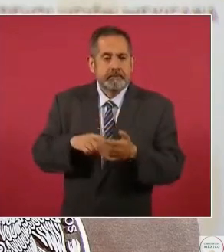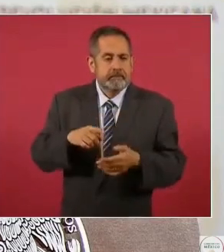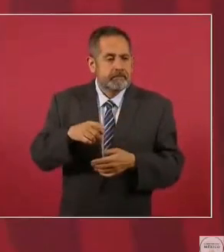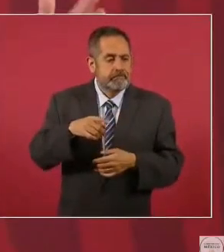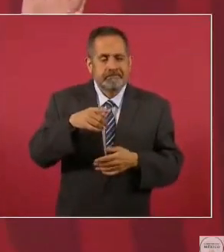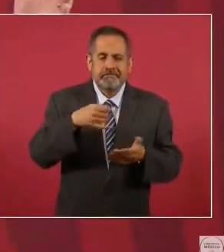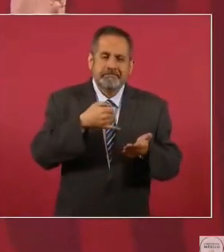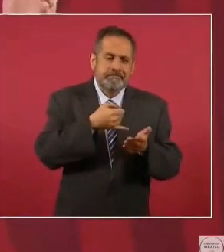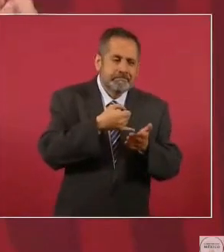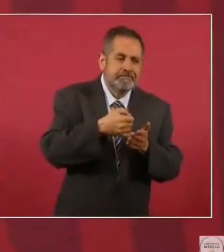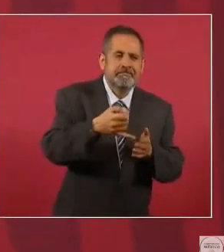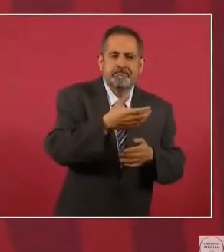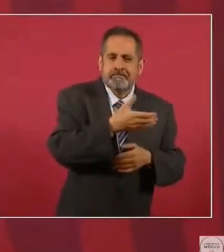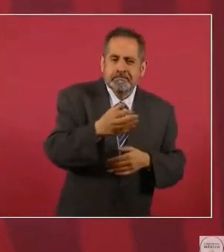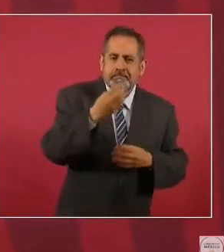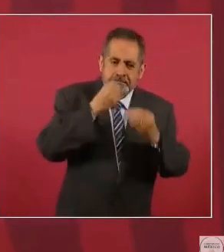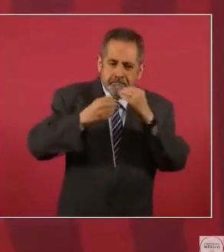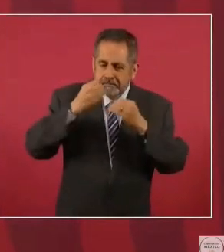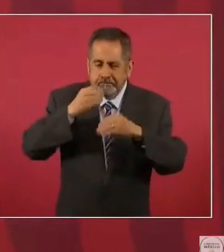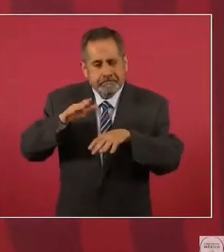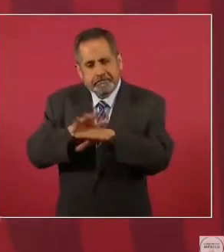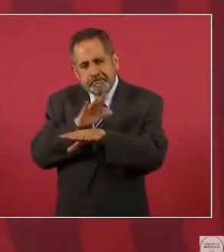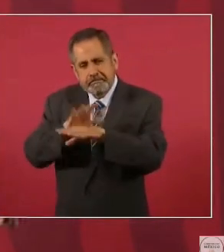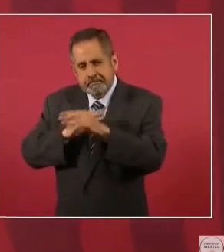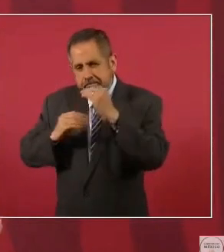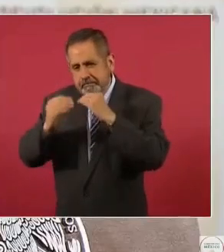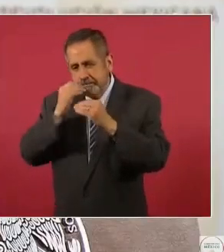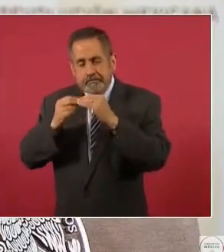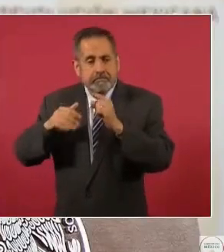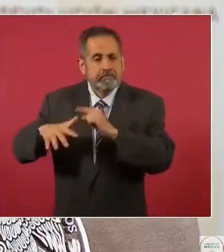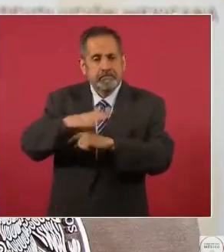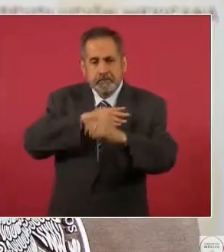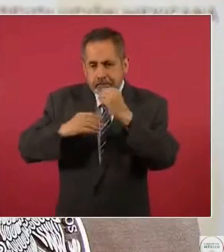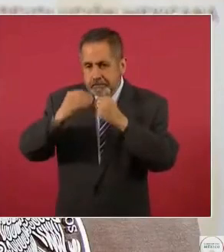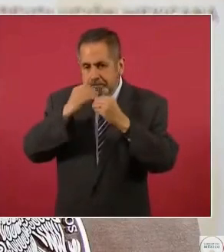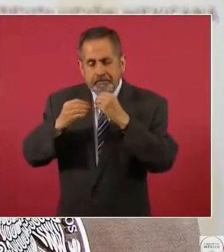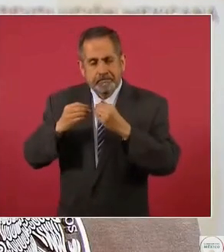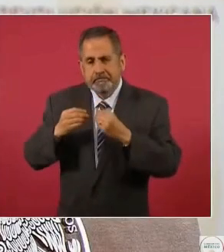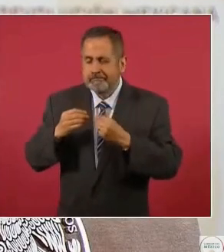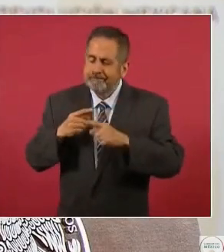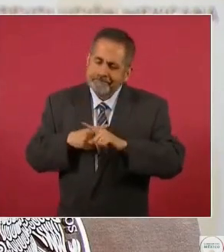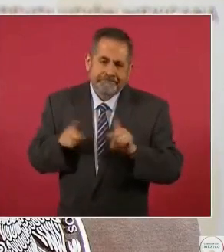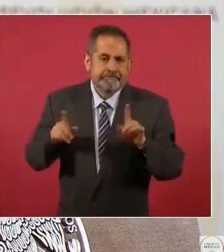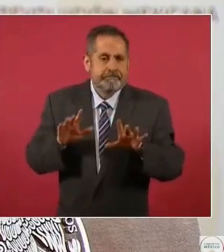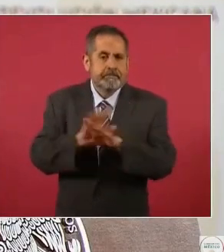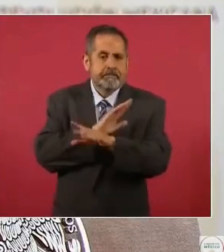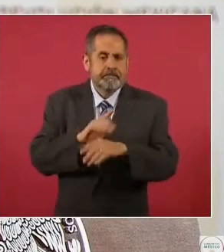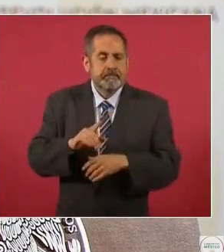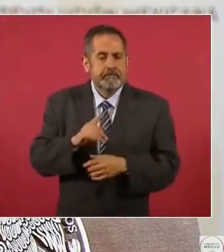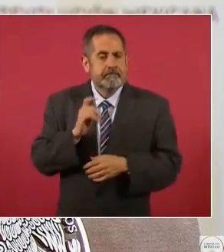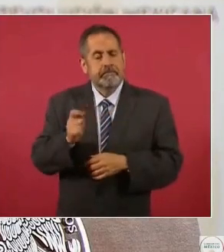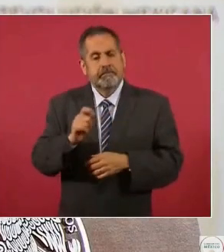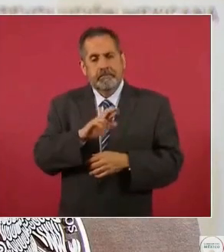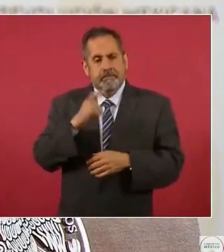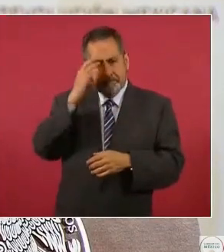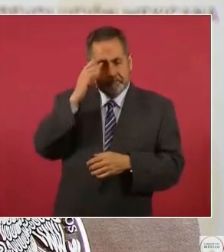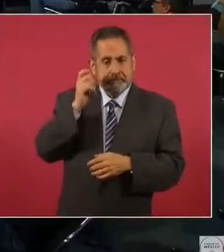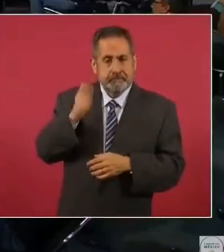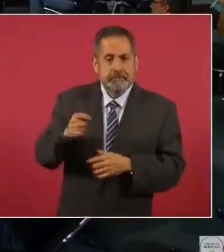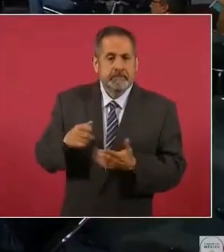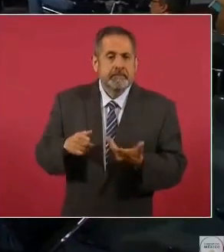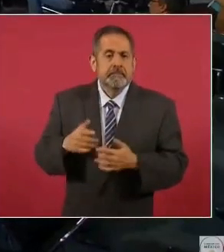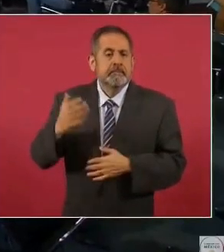en su conjunto y especialmente el ambiente alimentario en el que se mueven las personas, reconociendo que